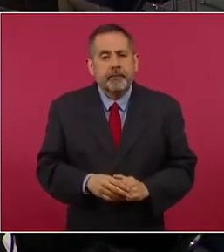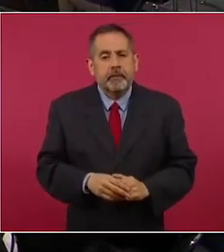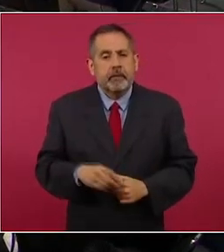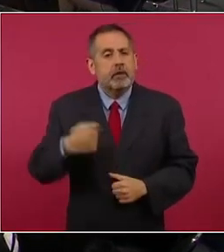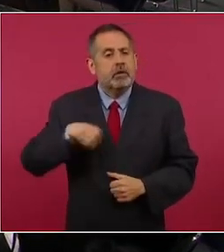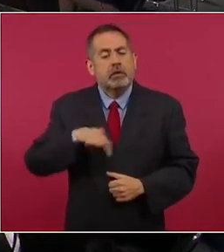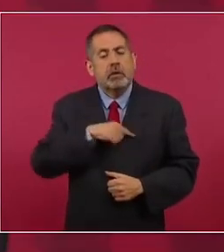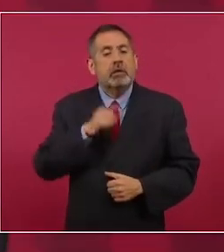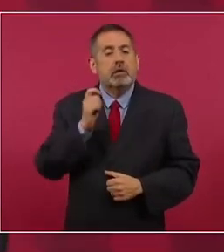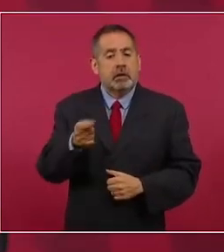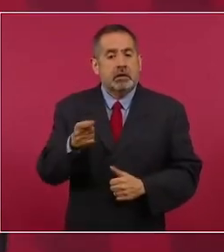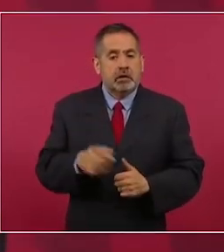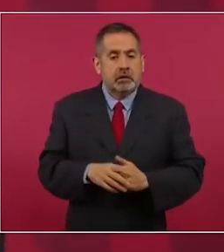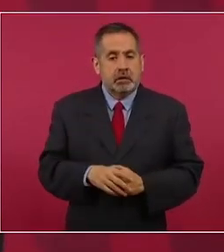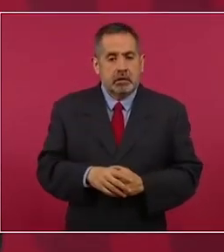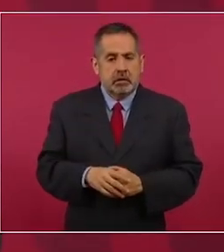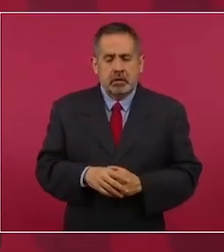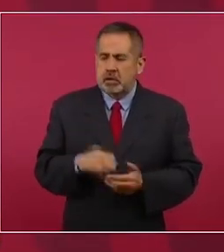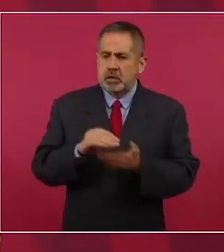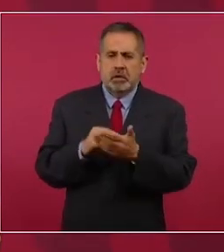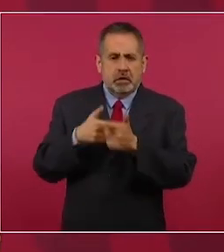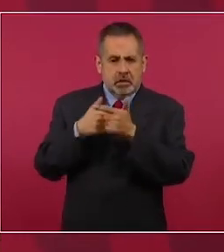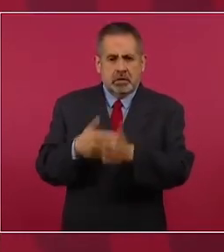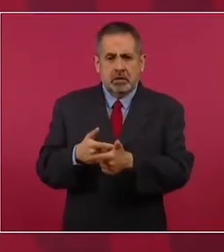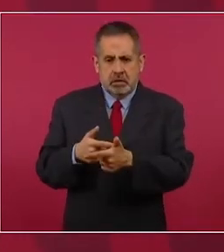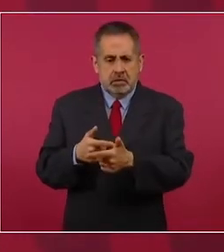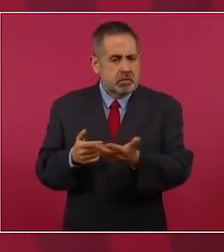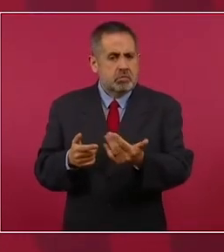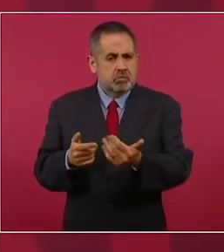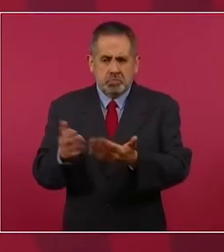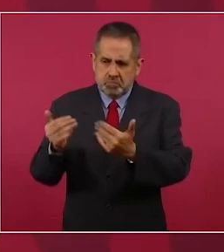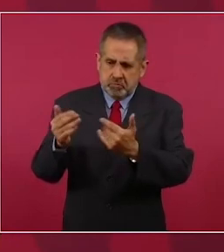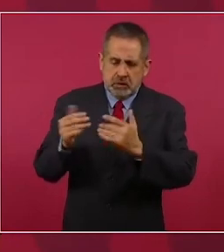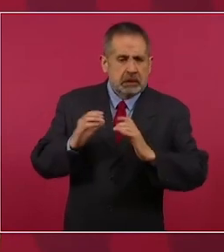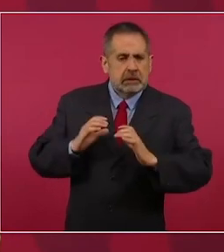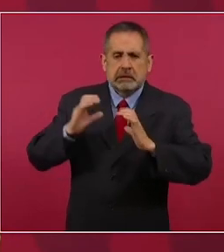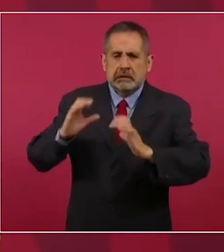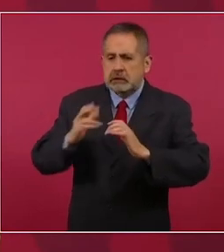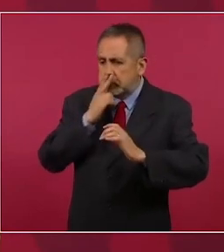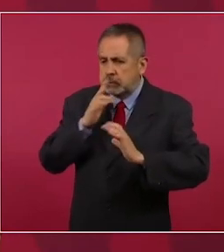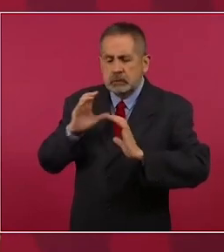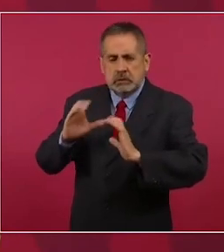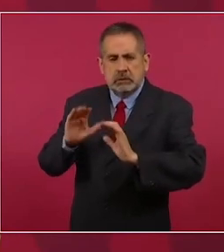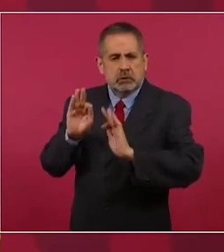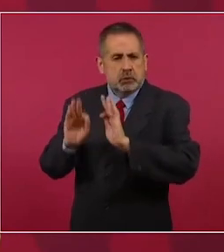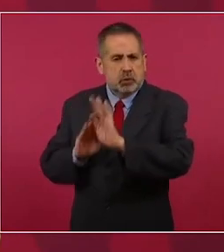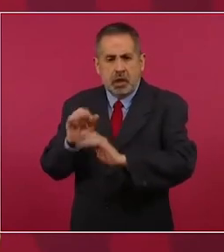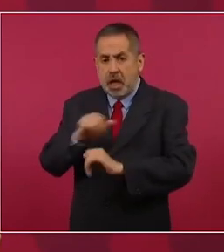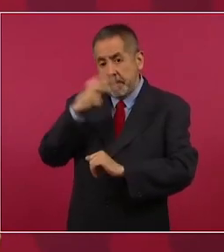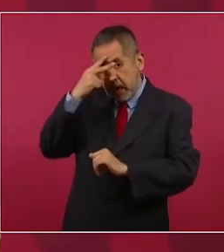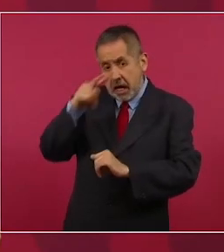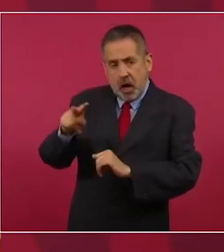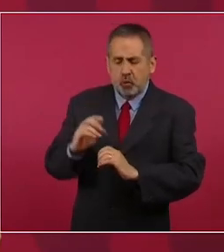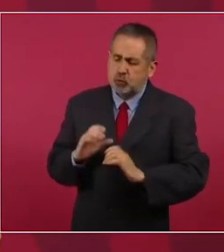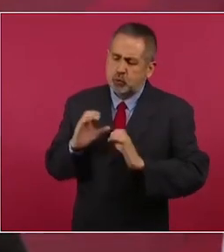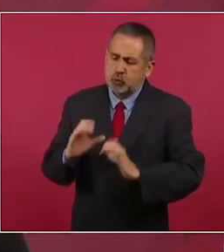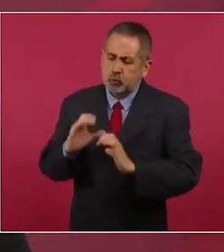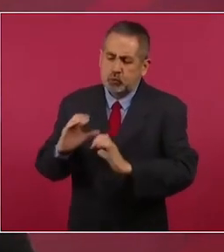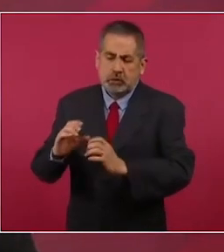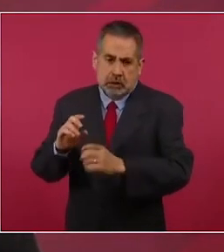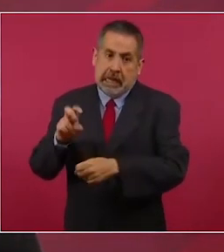nosotros vamos a seguir cuidando a los mexicanos que están en